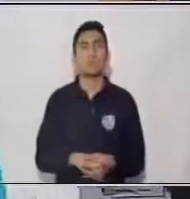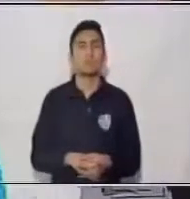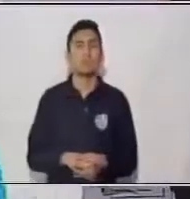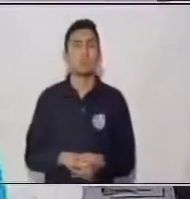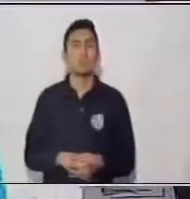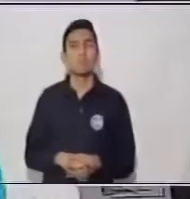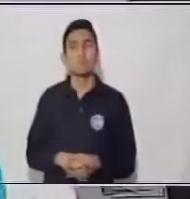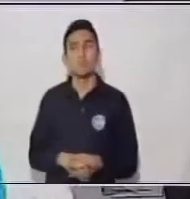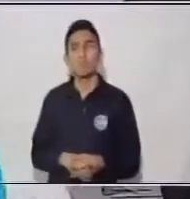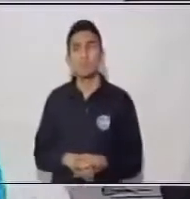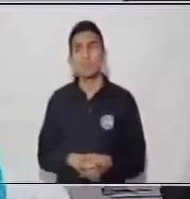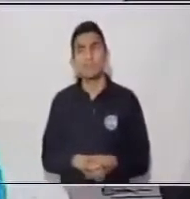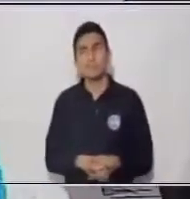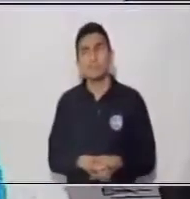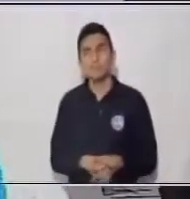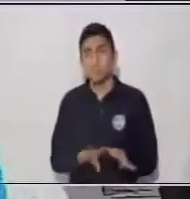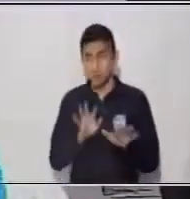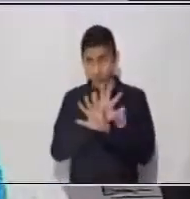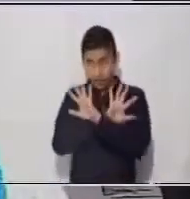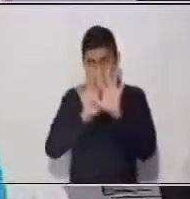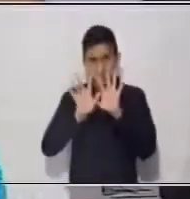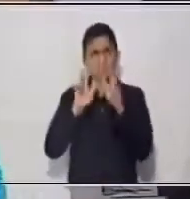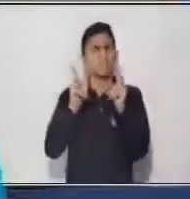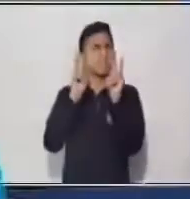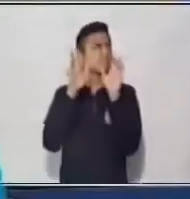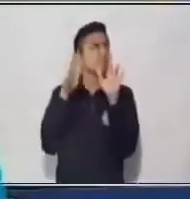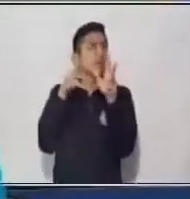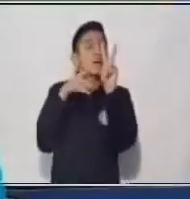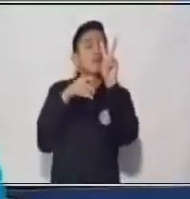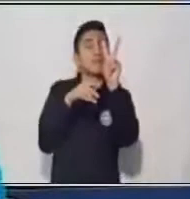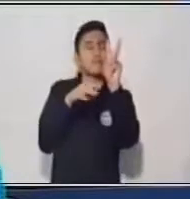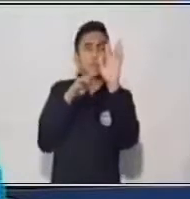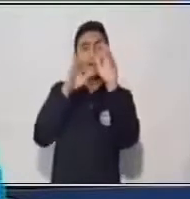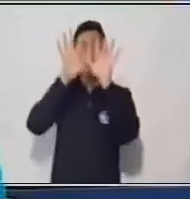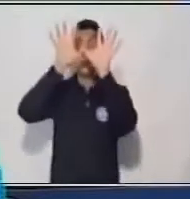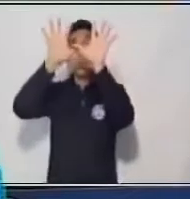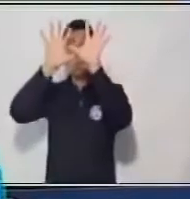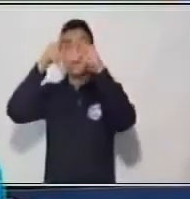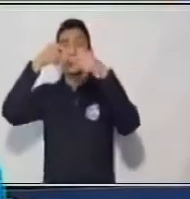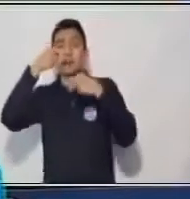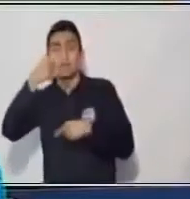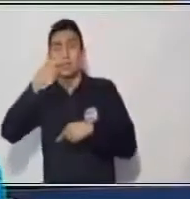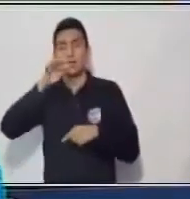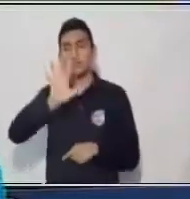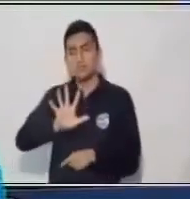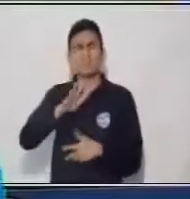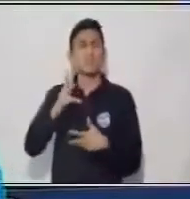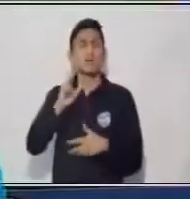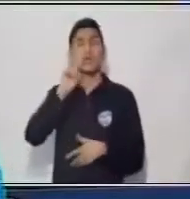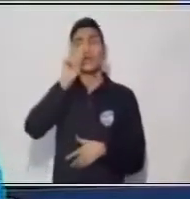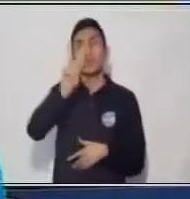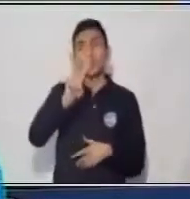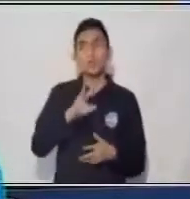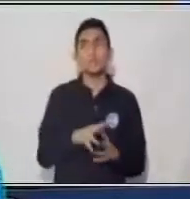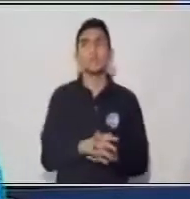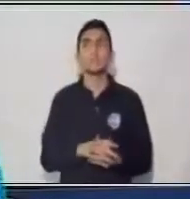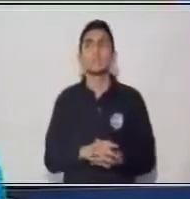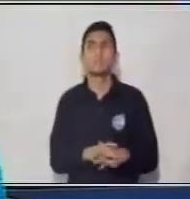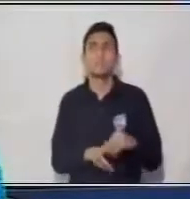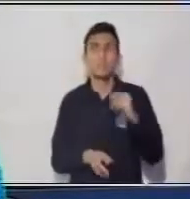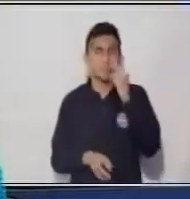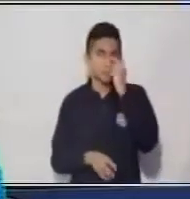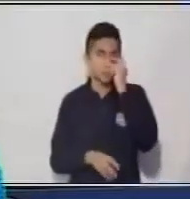segundos. La velocidad va a ser igual 10 dividido 5, 2 metros